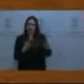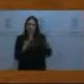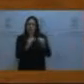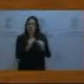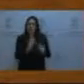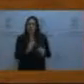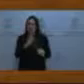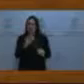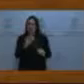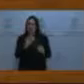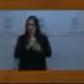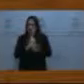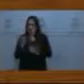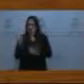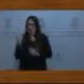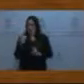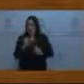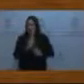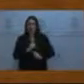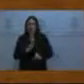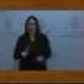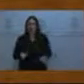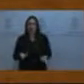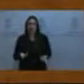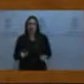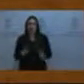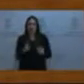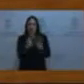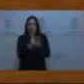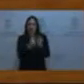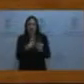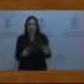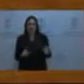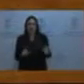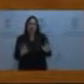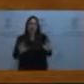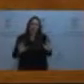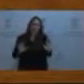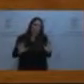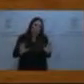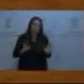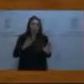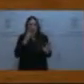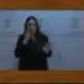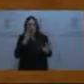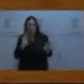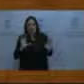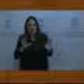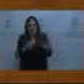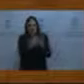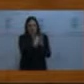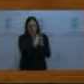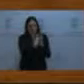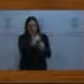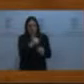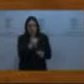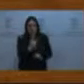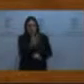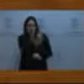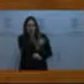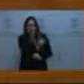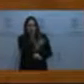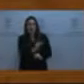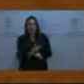30 de noviembre de 2016. Pero bueno, le dejamos el margen de la duda para que nos lo explique en su turno.